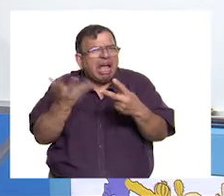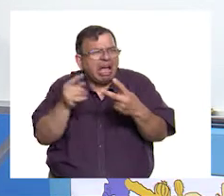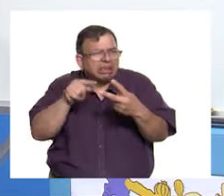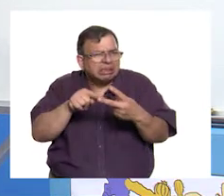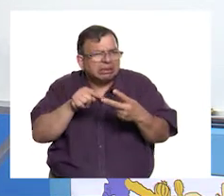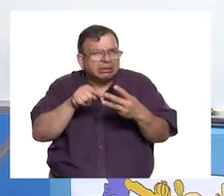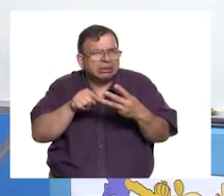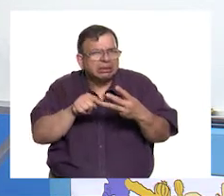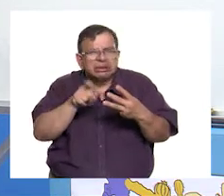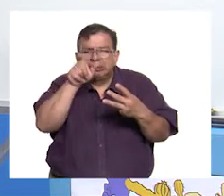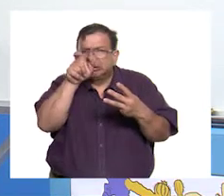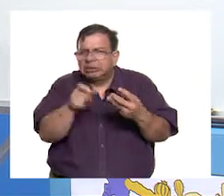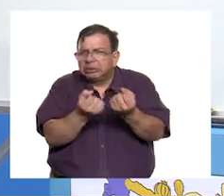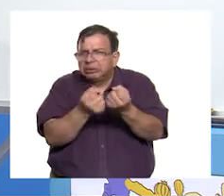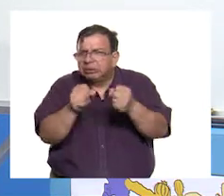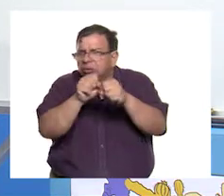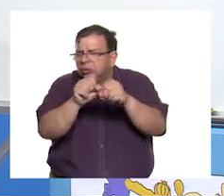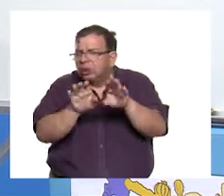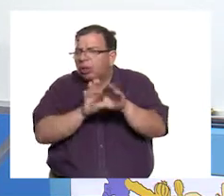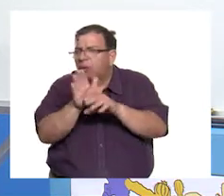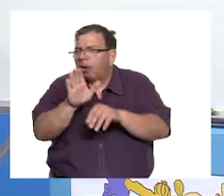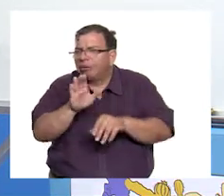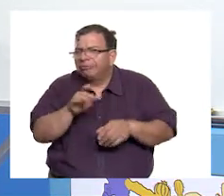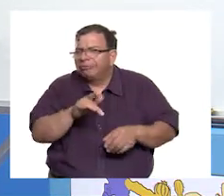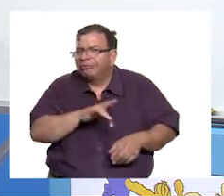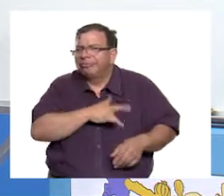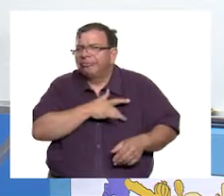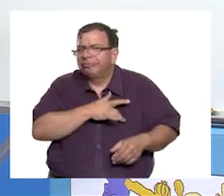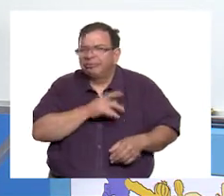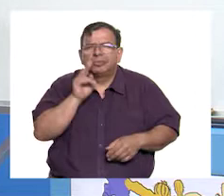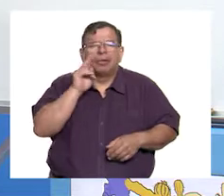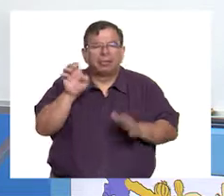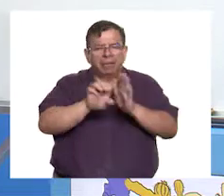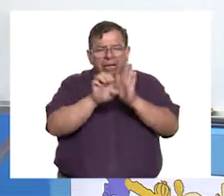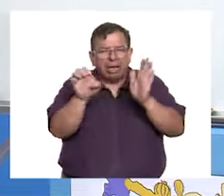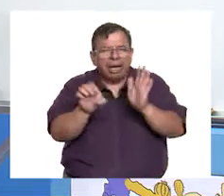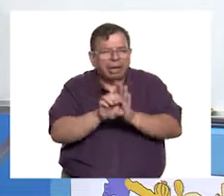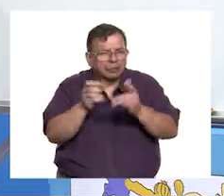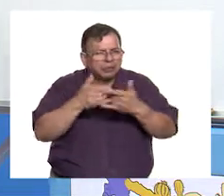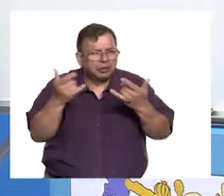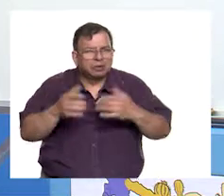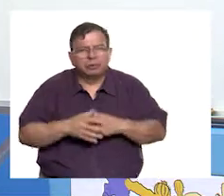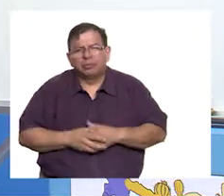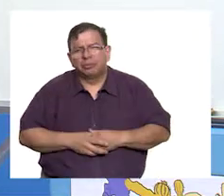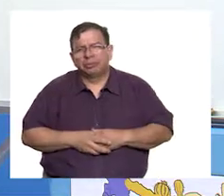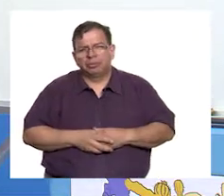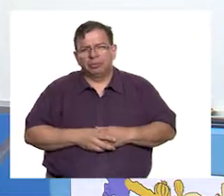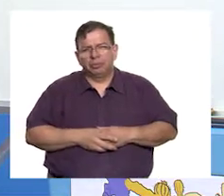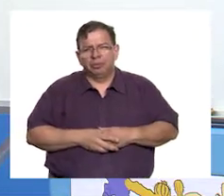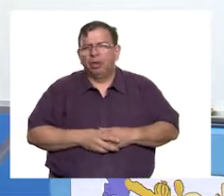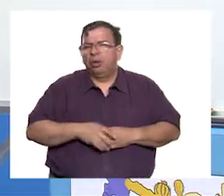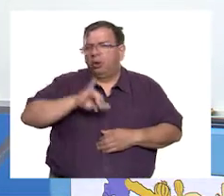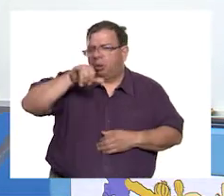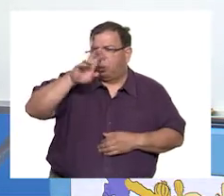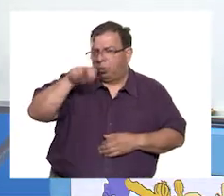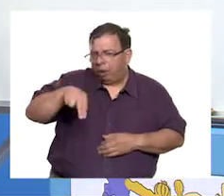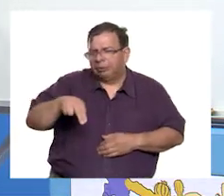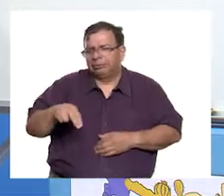cuál es su situación social y afectiva? Veamos algunos ejemplos de este cuento. ¿Qué piensan Juan Carlos y